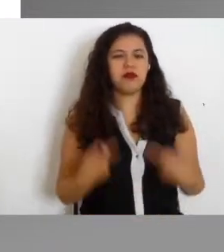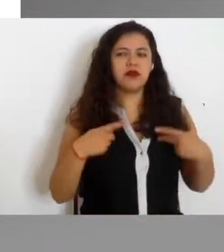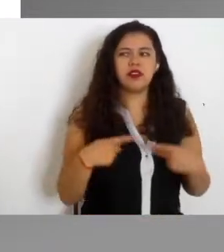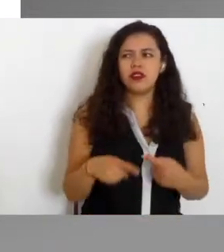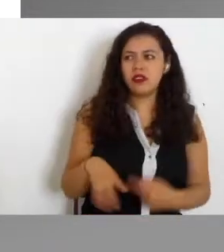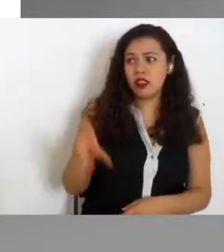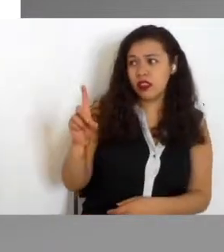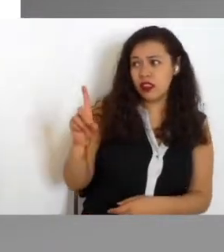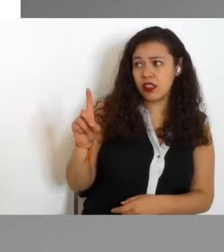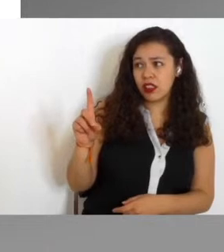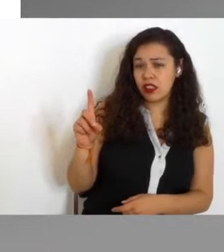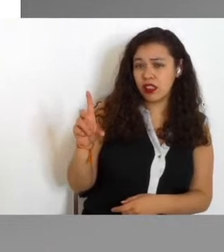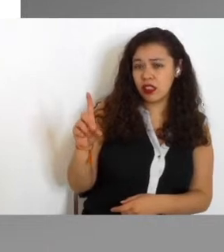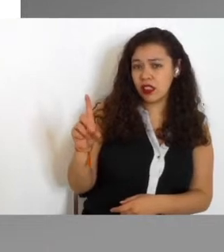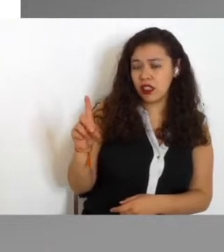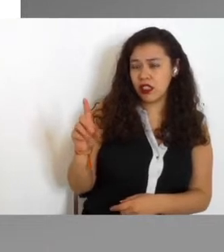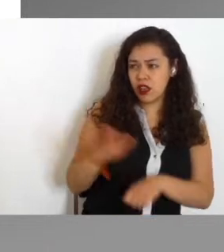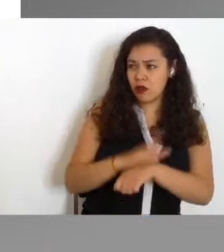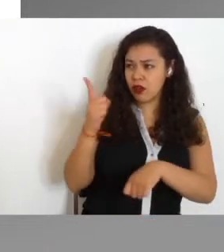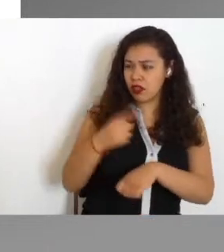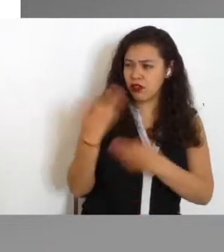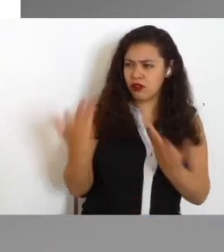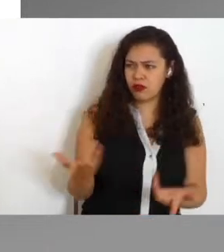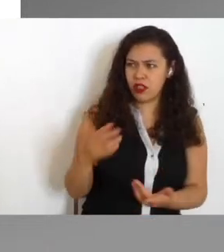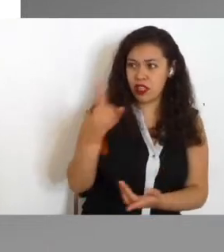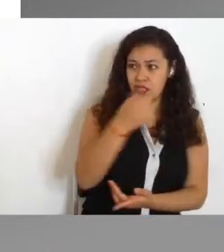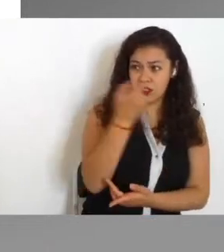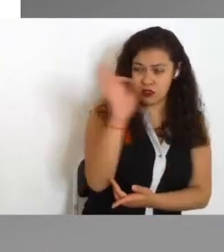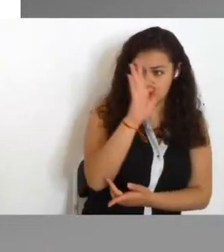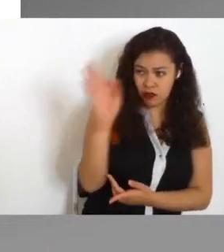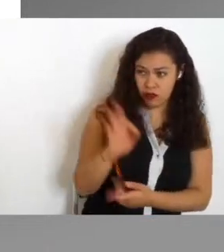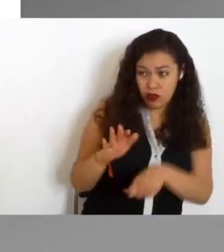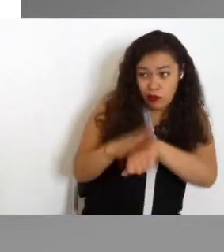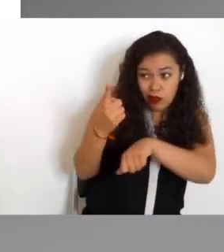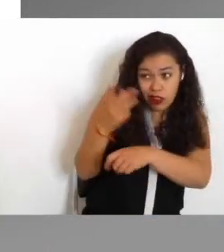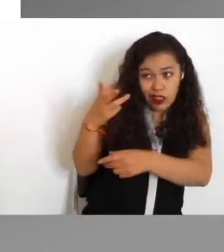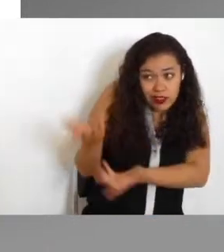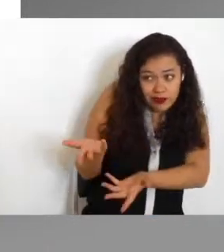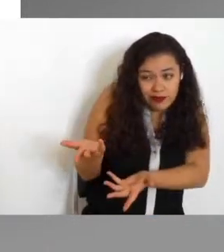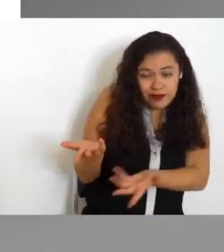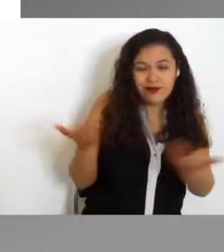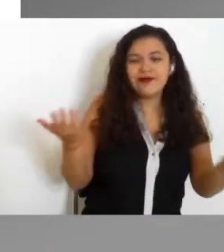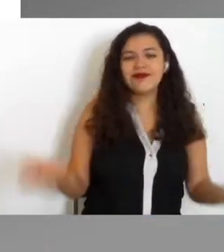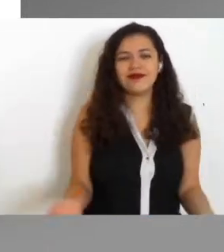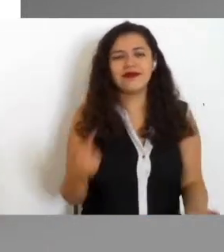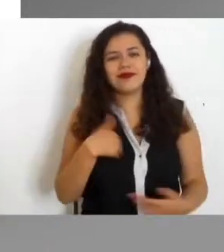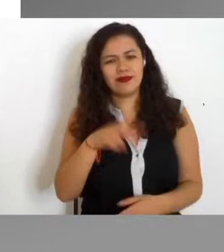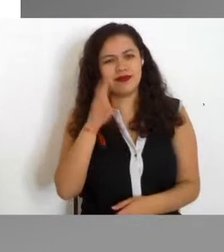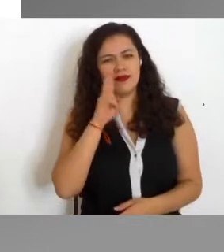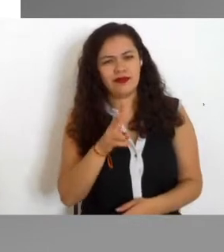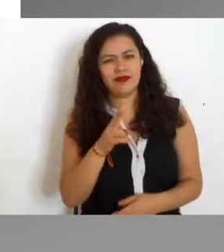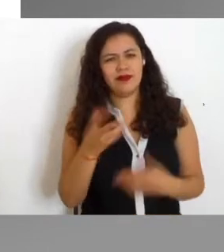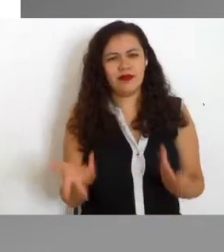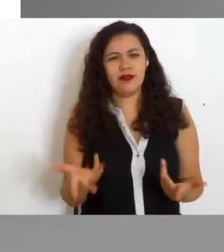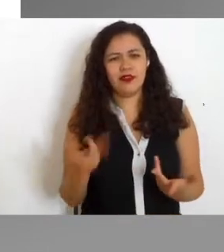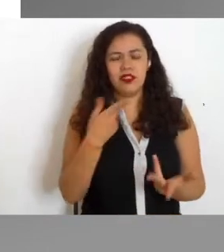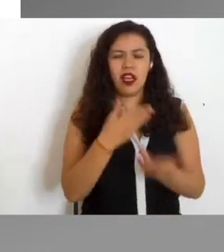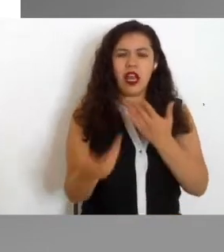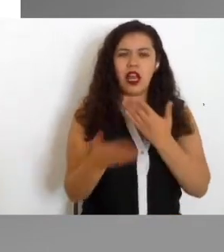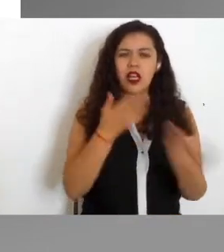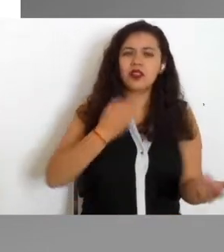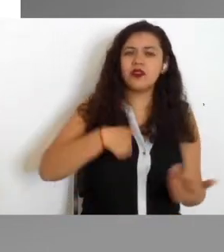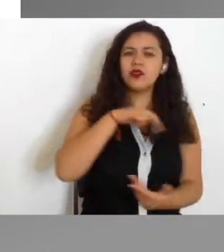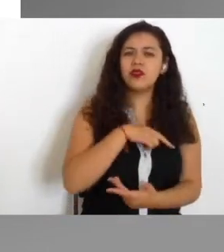qué el 30? ¿Por qué no el 100%? ¿No? Y se daba, y ahí es donde empezaba yo a visualizar ese tipo de acciones que teníamos